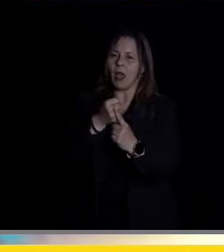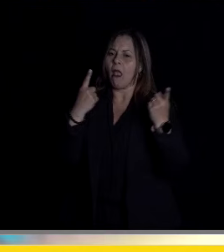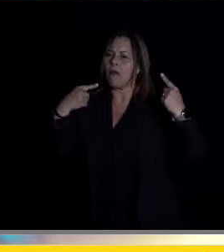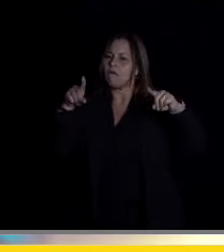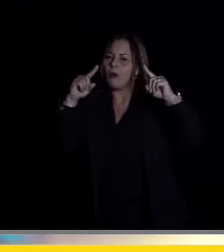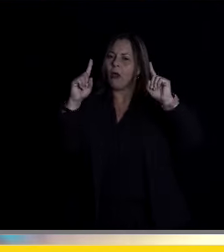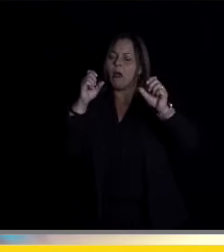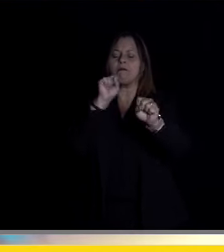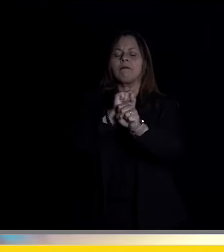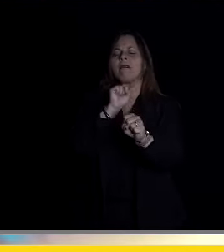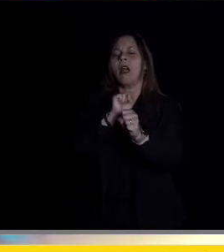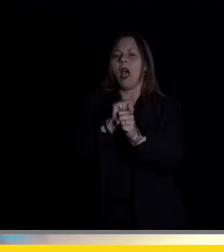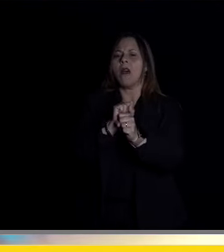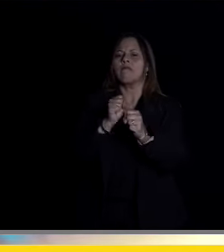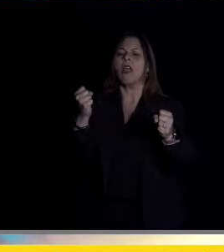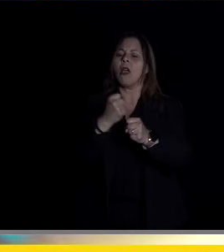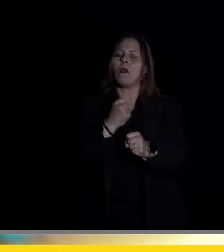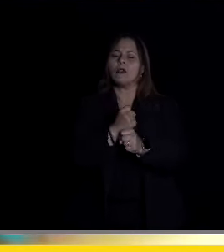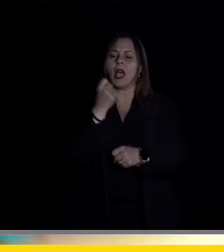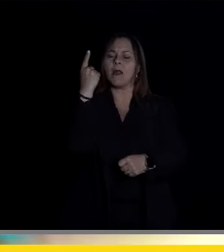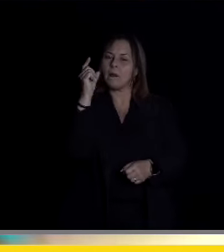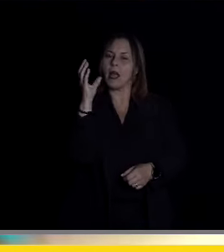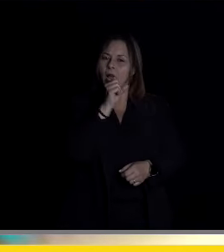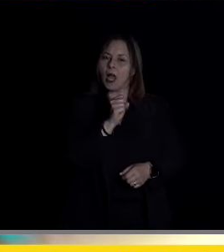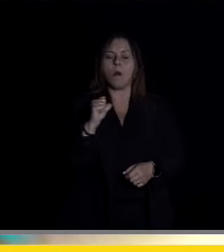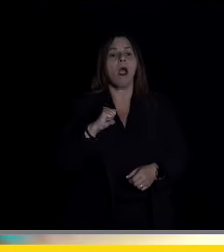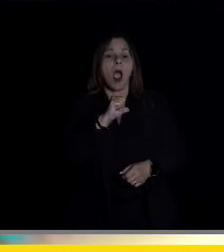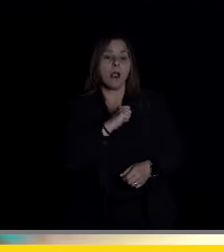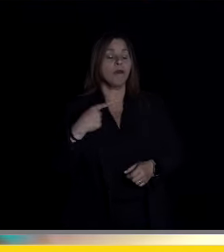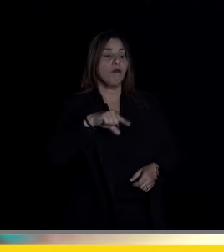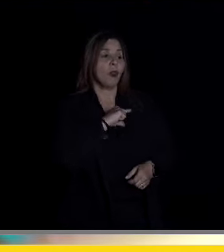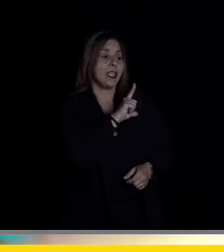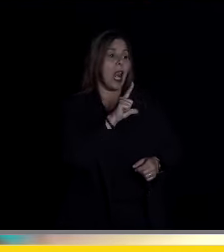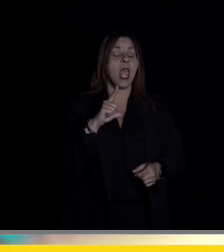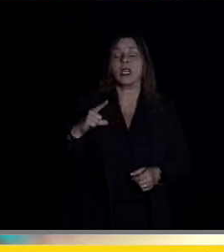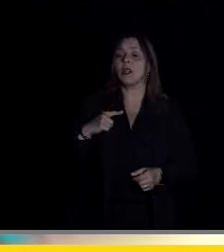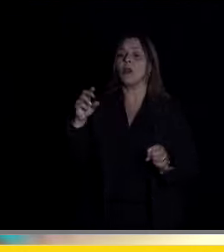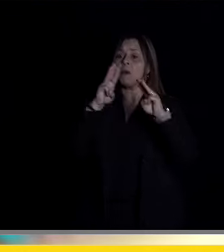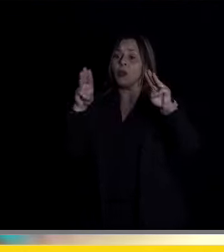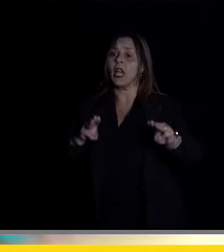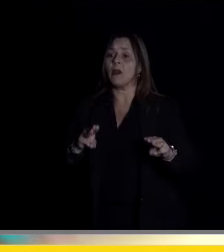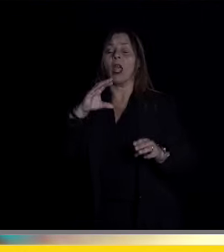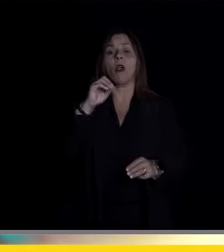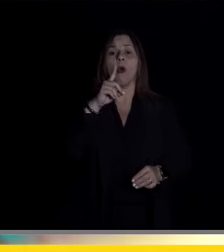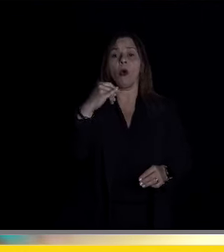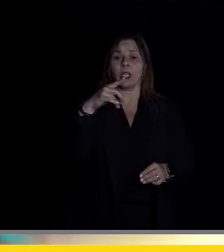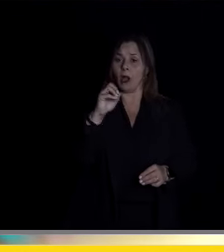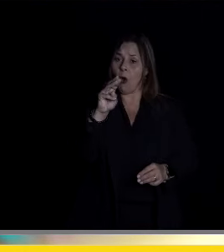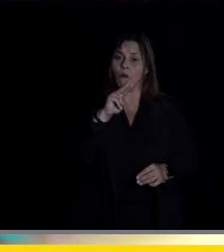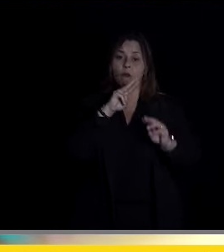Caguas. Señor alcalde, hace unas horas nuestra legislatura municipal, en cumplimiento con el Código Municipal de Puerto